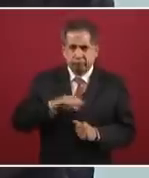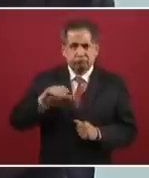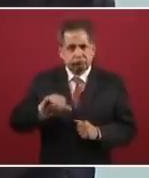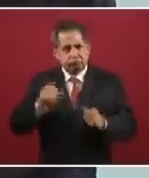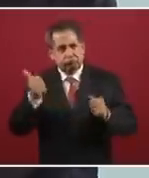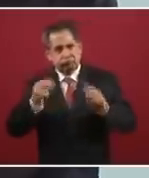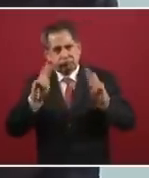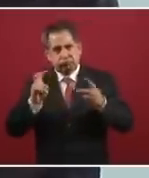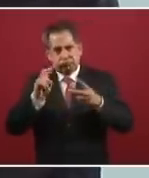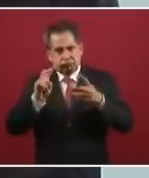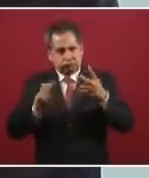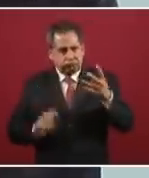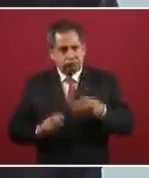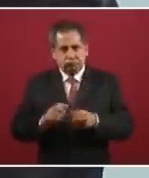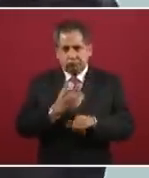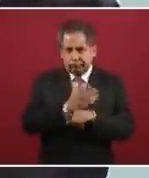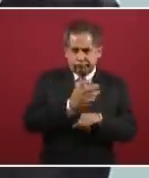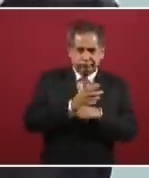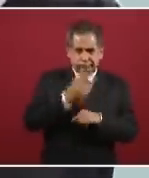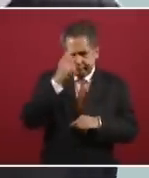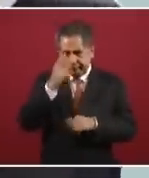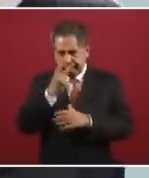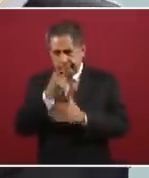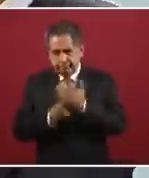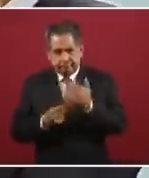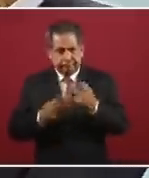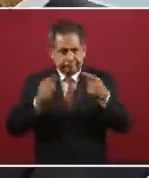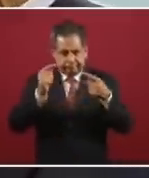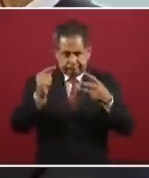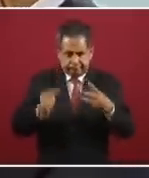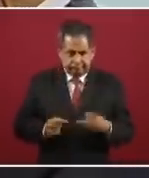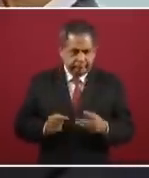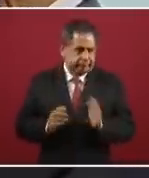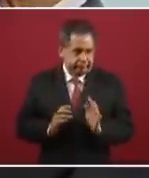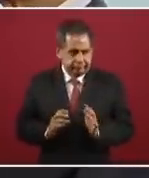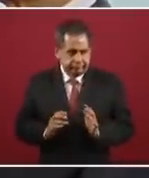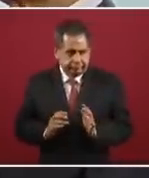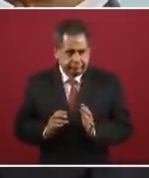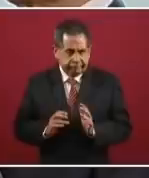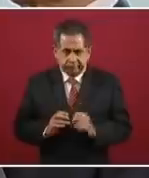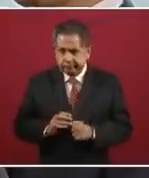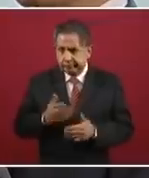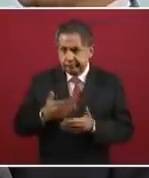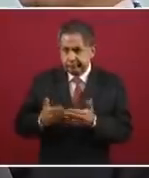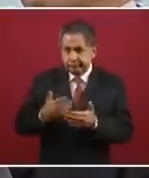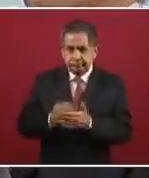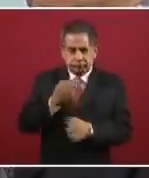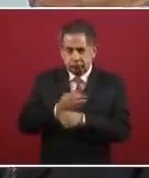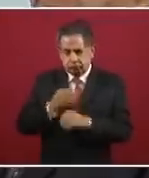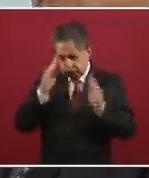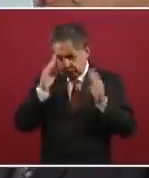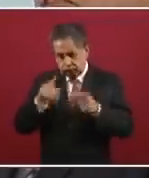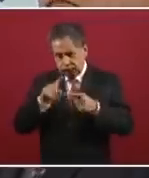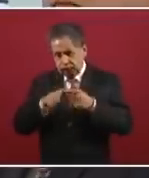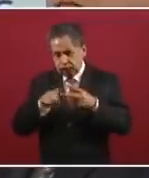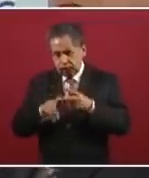en la agenda bilateral o binacional, pero por ahora en estos dos pudimos